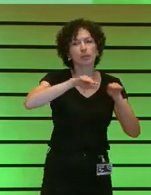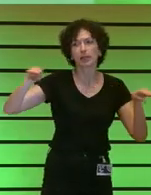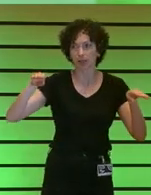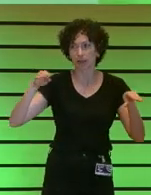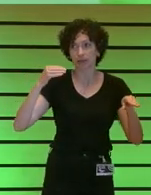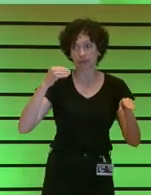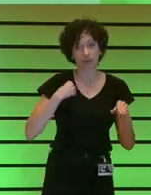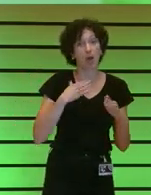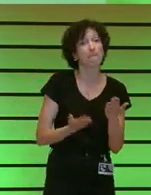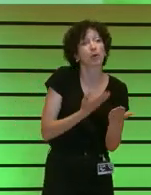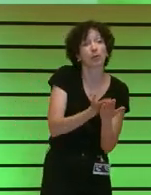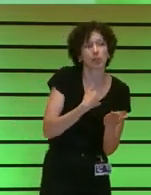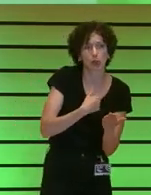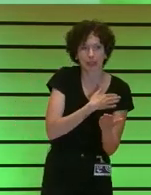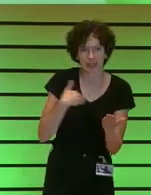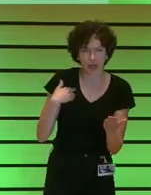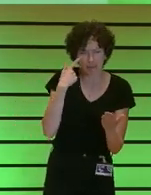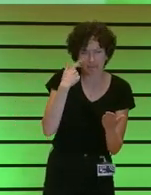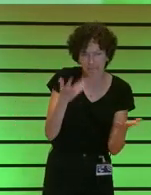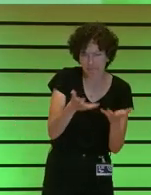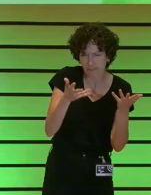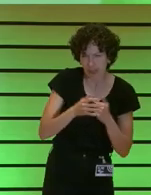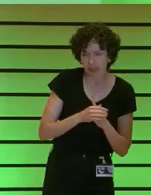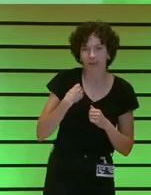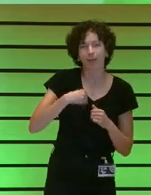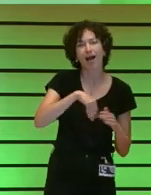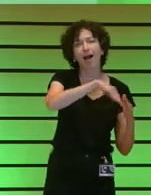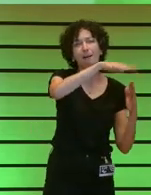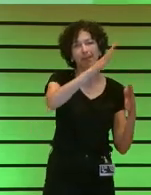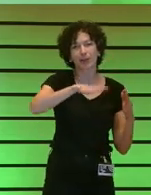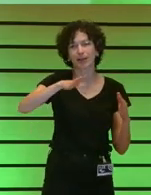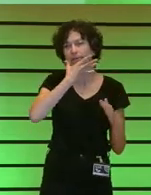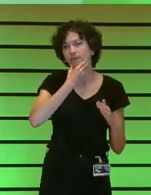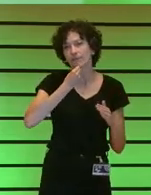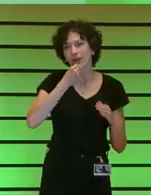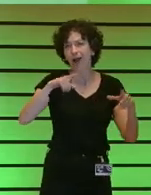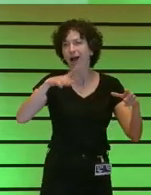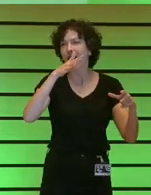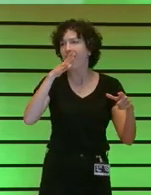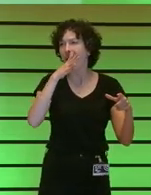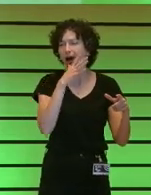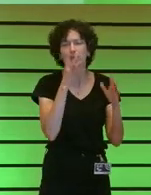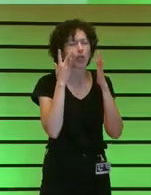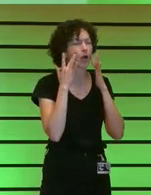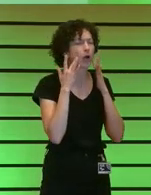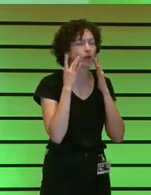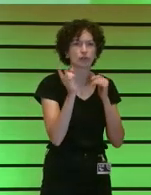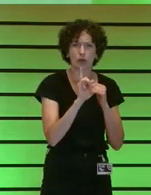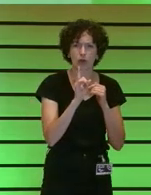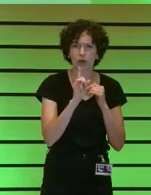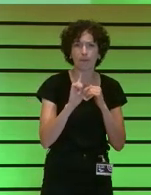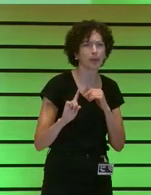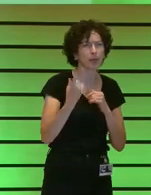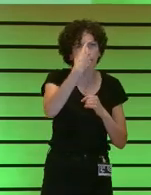primera propuesta que ellos quiero hacer y la primera provocación no pensemos en esas montañas de Heidi o en esos lagos cristalinos pensemos en nuestra salud